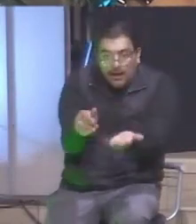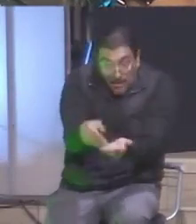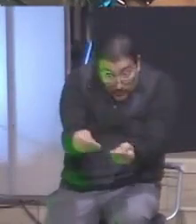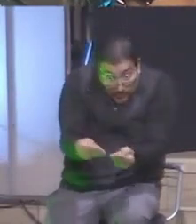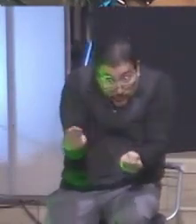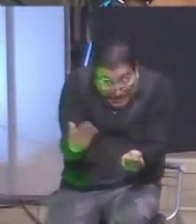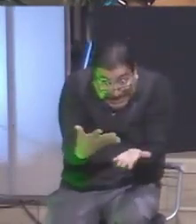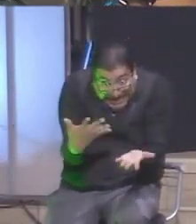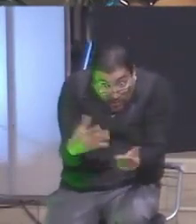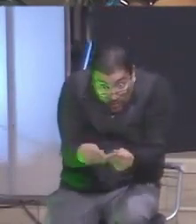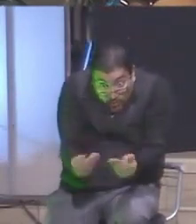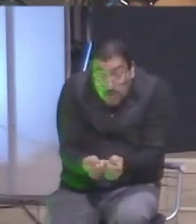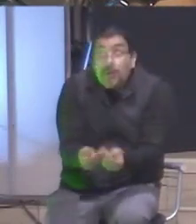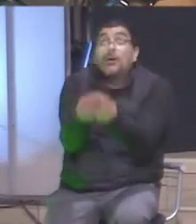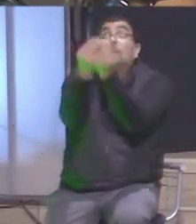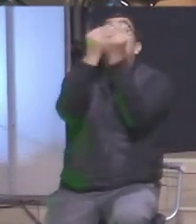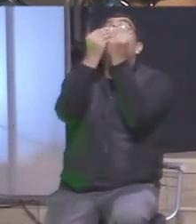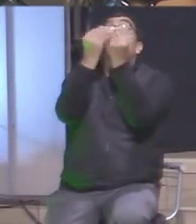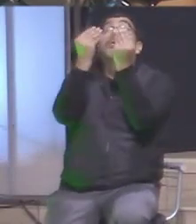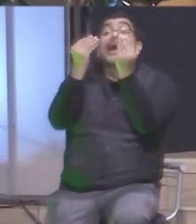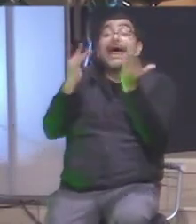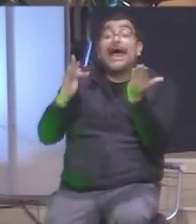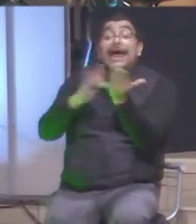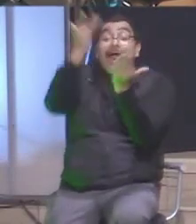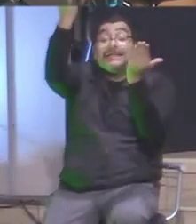dio gracias por el